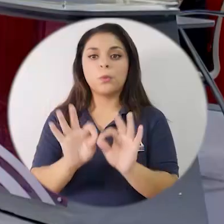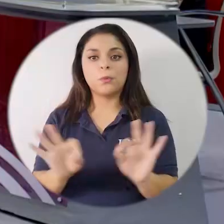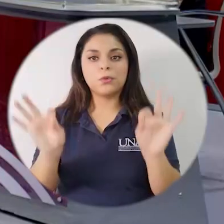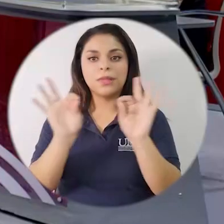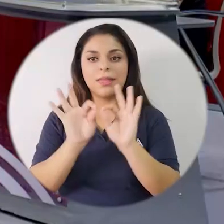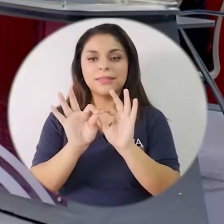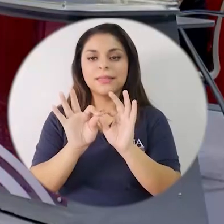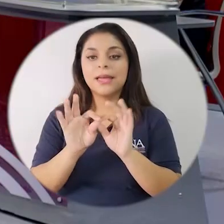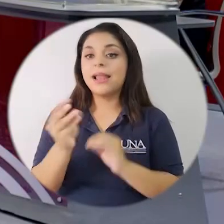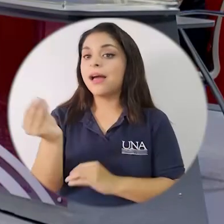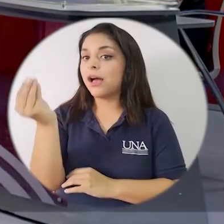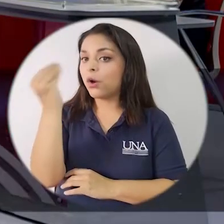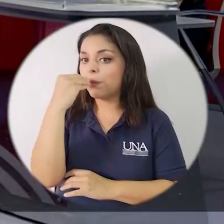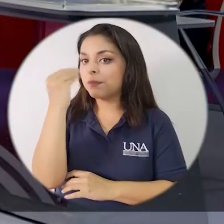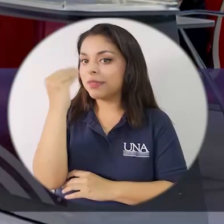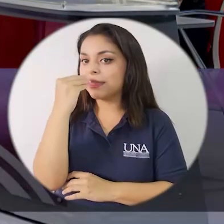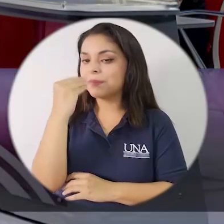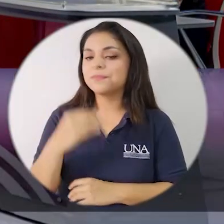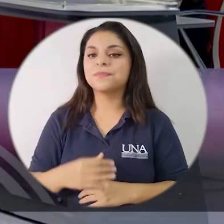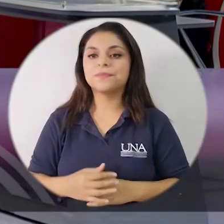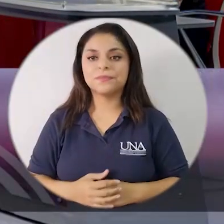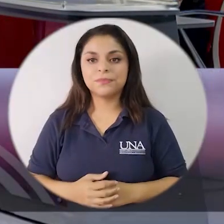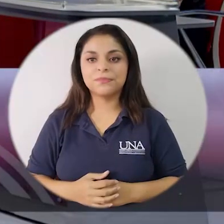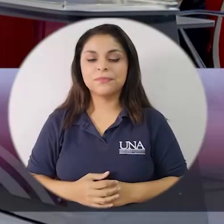Punto muy importante, el tema alimenticio.